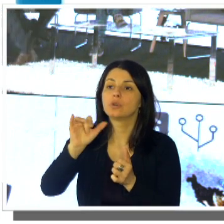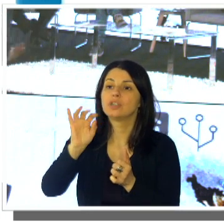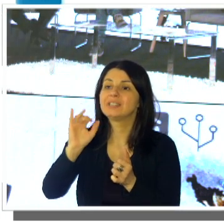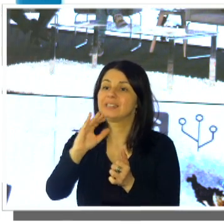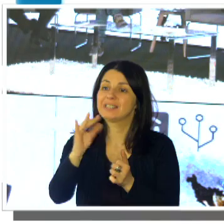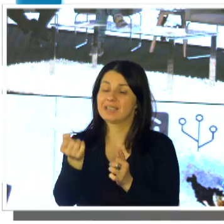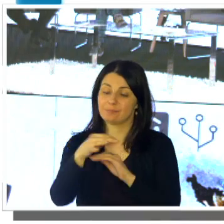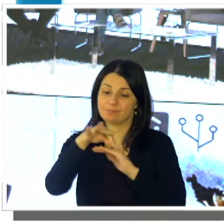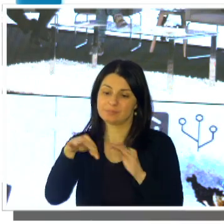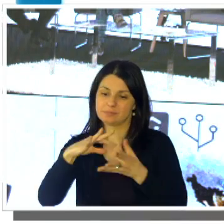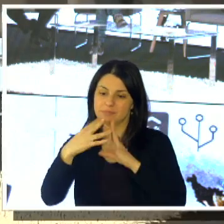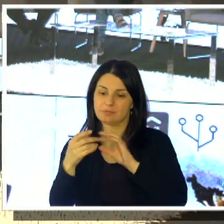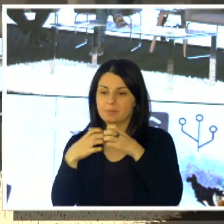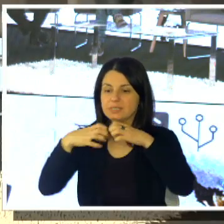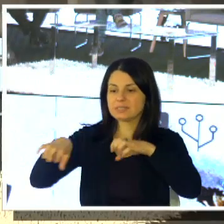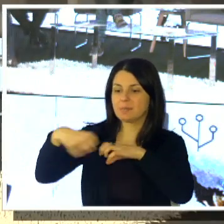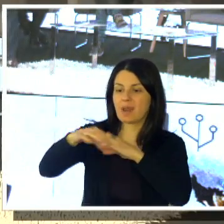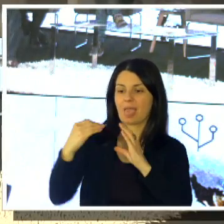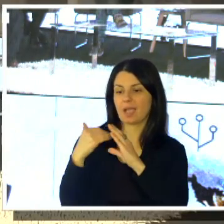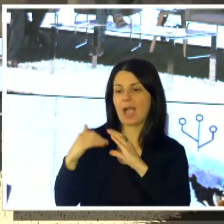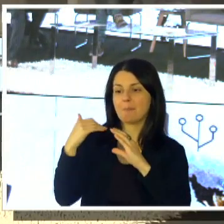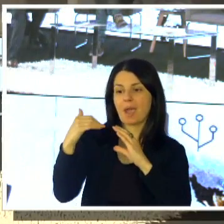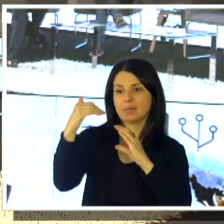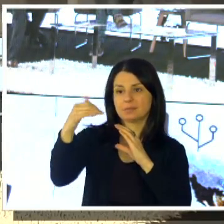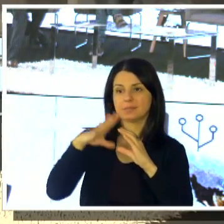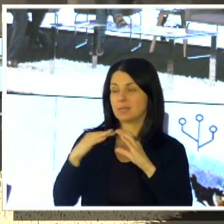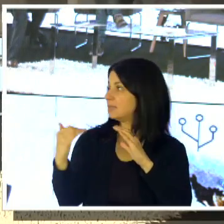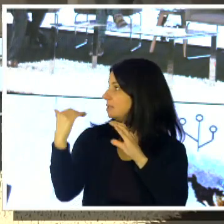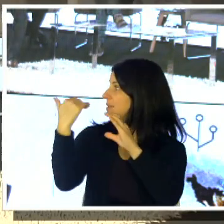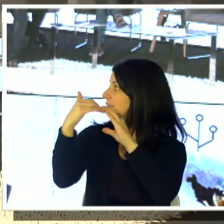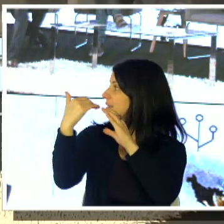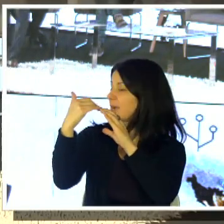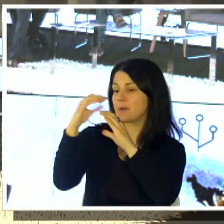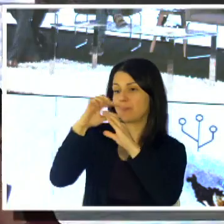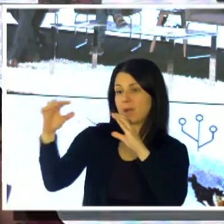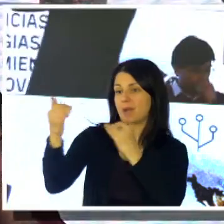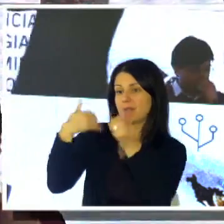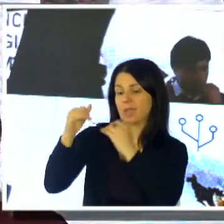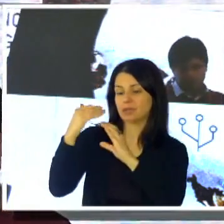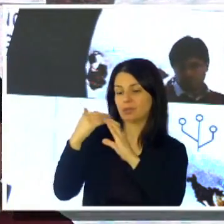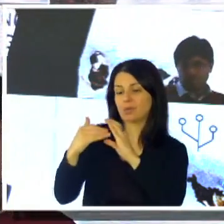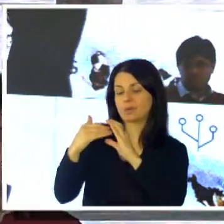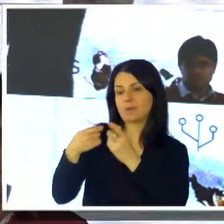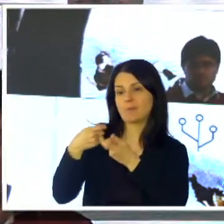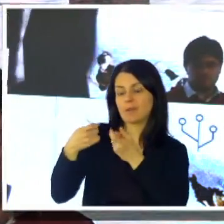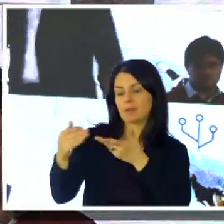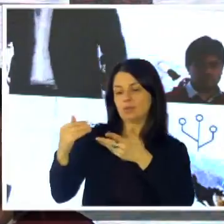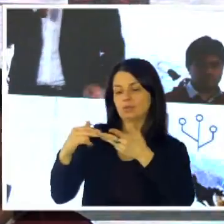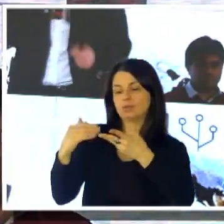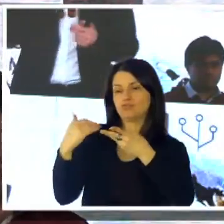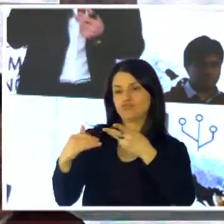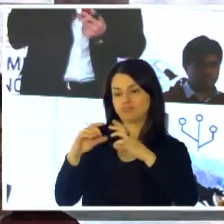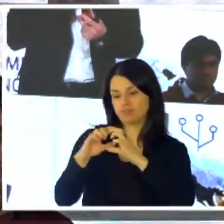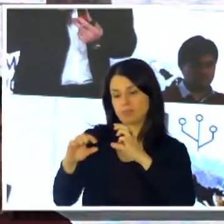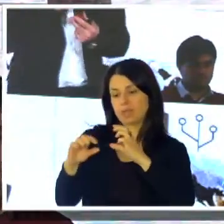arquitectura monolítica, separadas en capas, en la cual tenemos la capa de acceso a datos, la capa de negocios y la capa web.